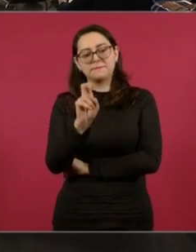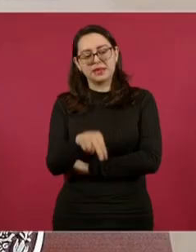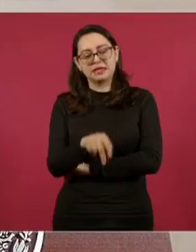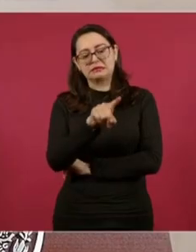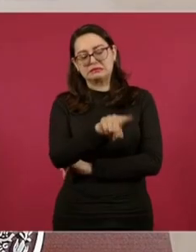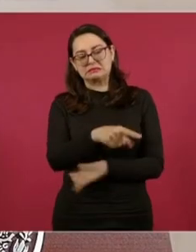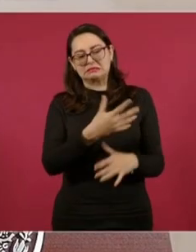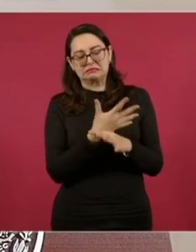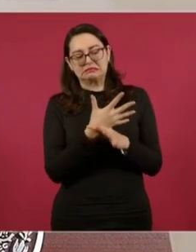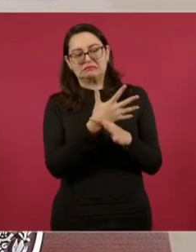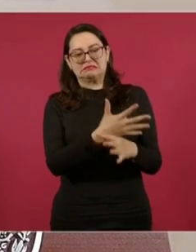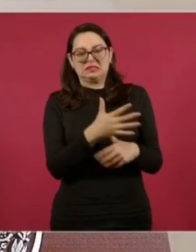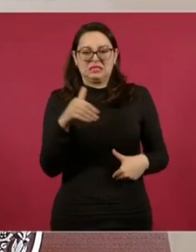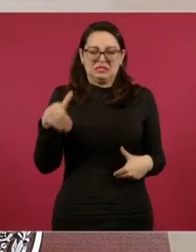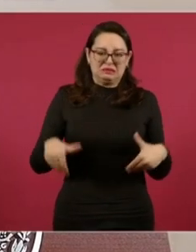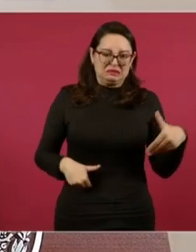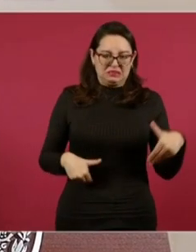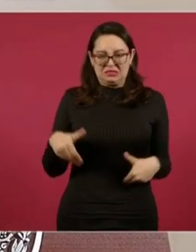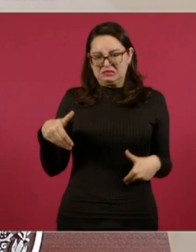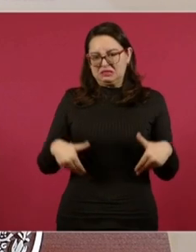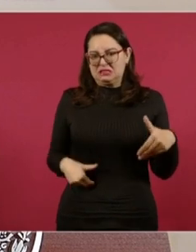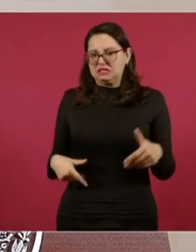cómo era posible, ¿no?